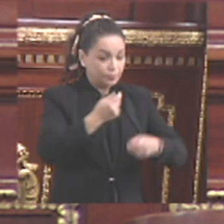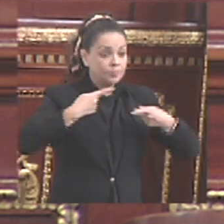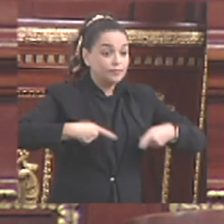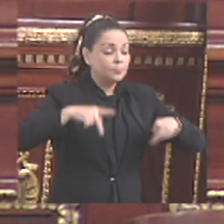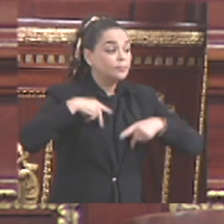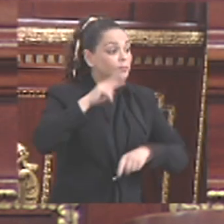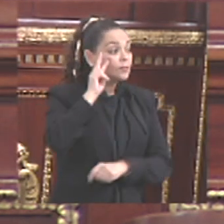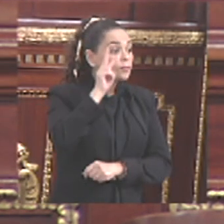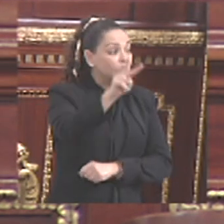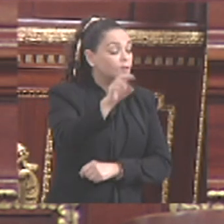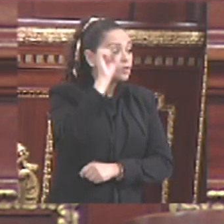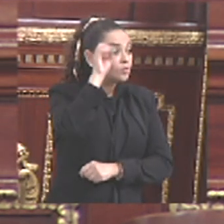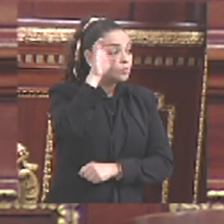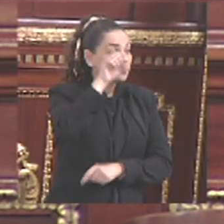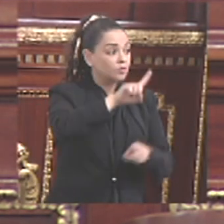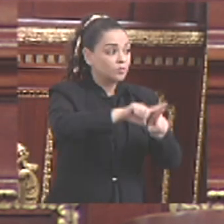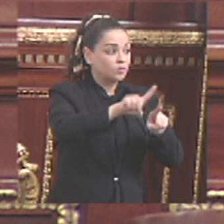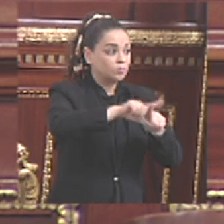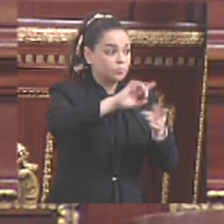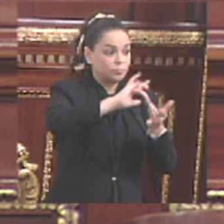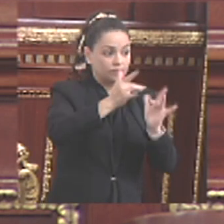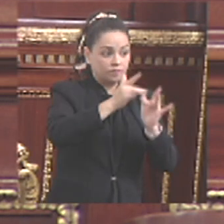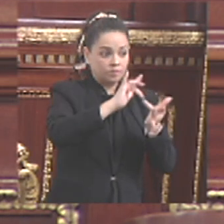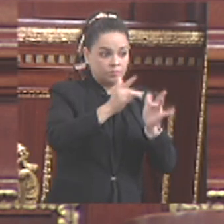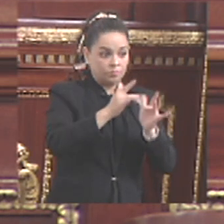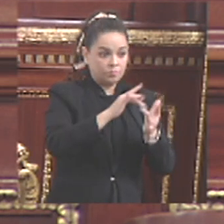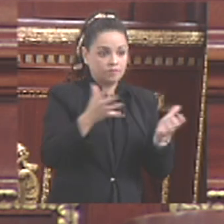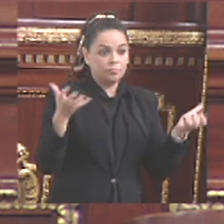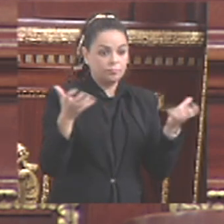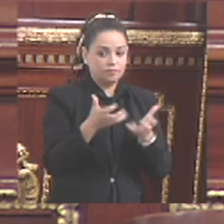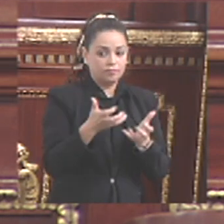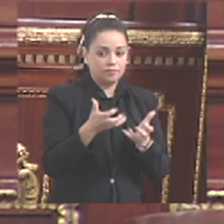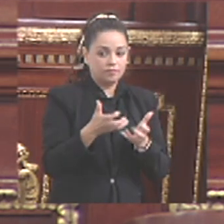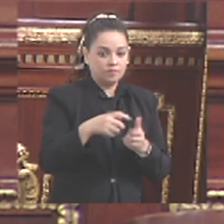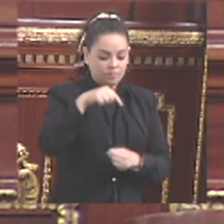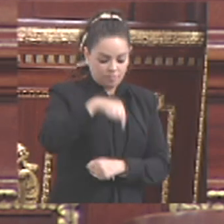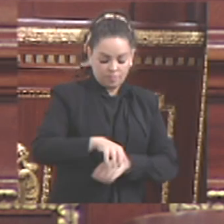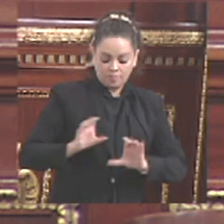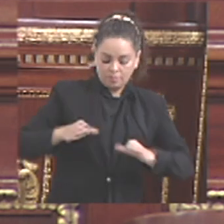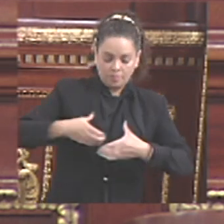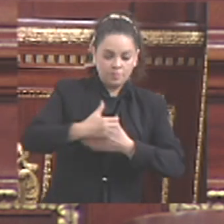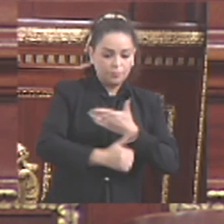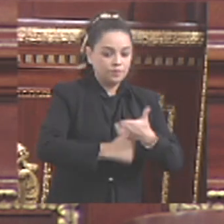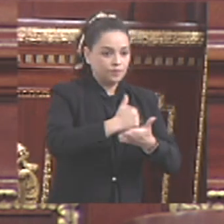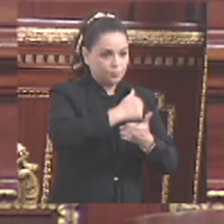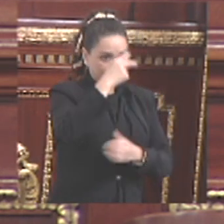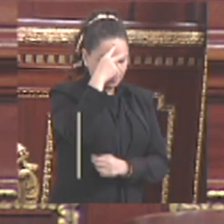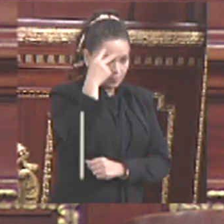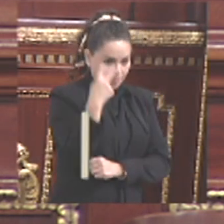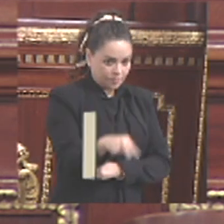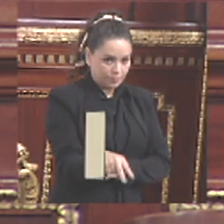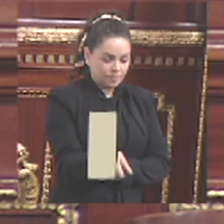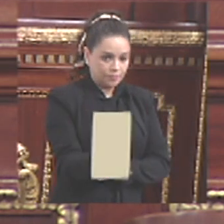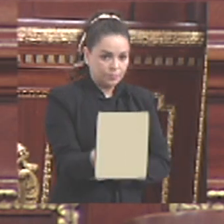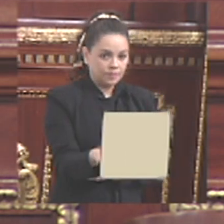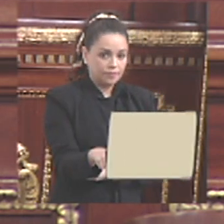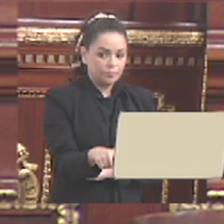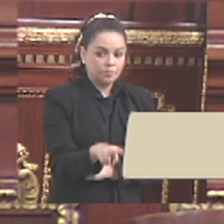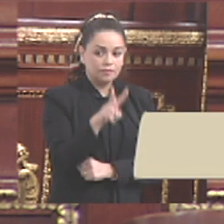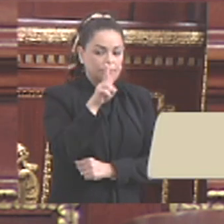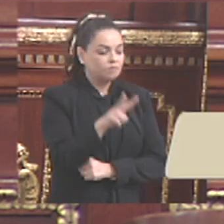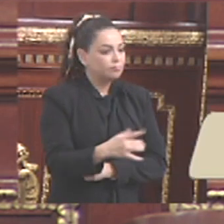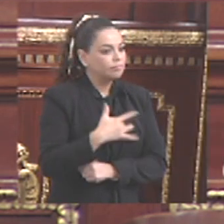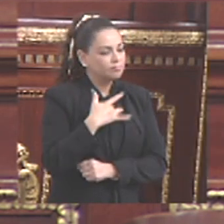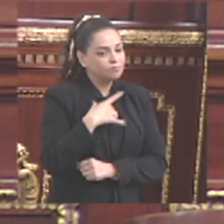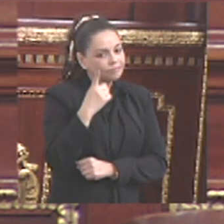de las diferentes transmisiones que se realizan desde este Congreso de la Ciudad de México. Pues es lamentable que en